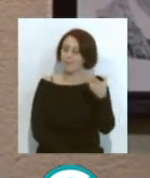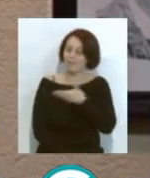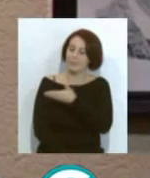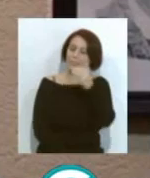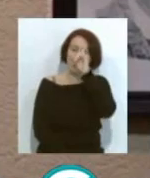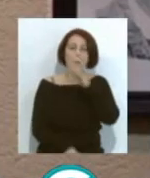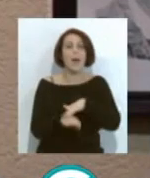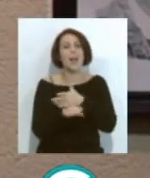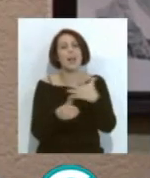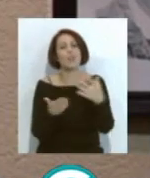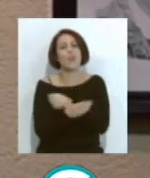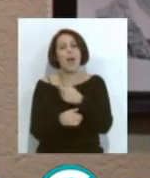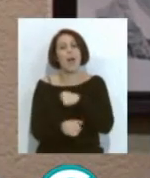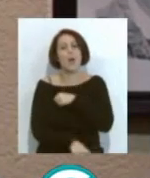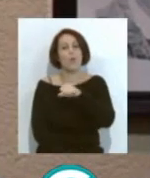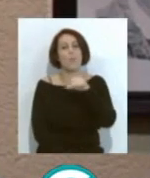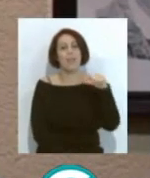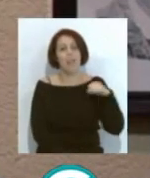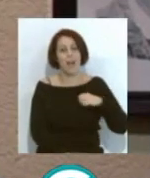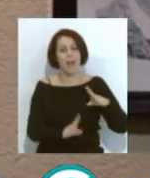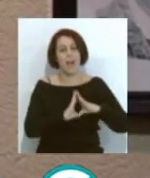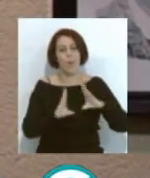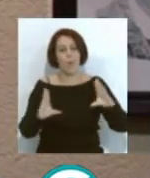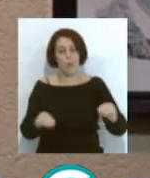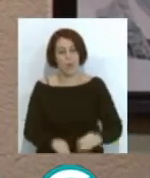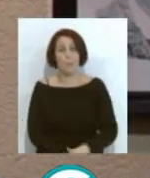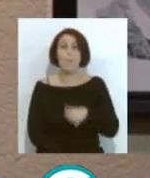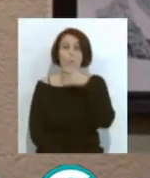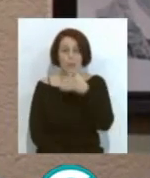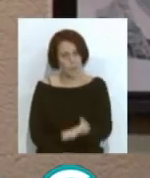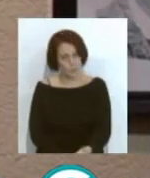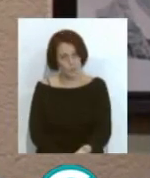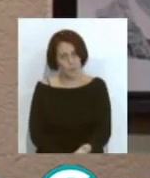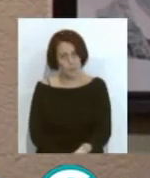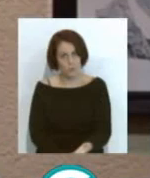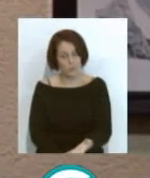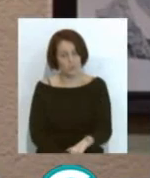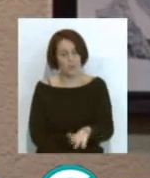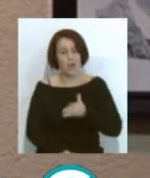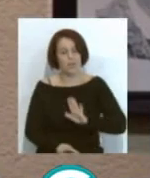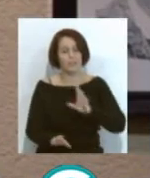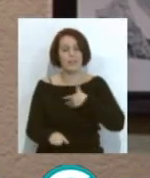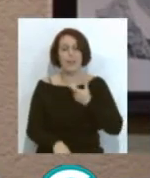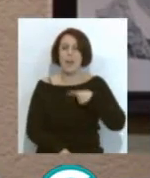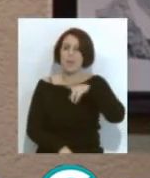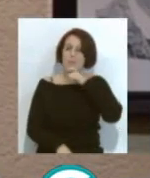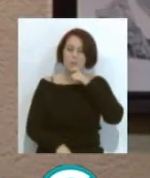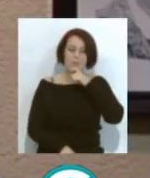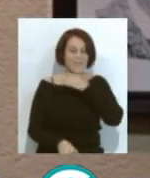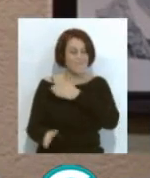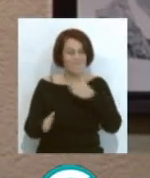para toda la comunidad autónoma. Y por eso pese a las dificultades del